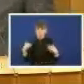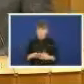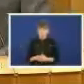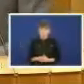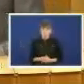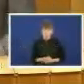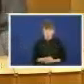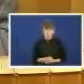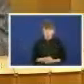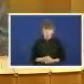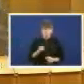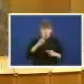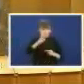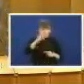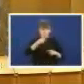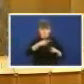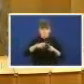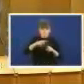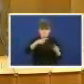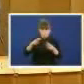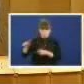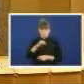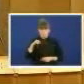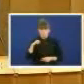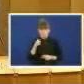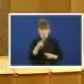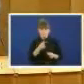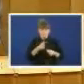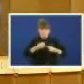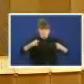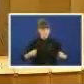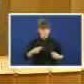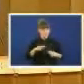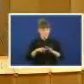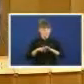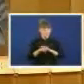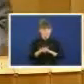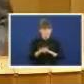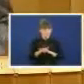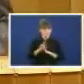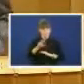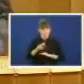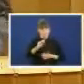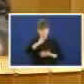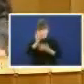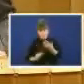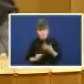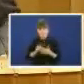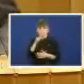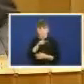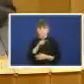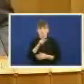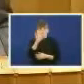mentras as outras comunidades afortaban o seu finanzamento a súa parte nos orzamentos do Estado e a súa